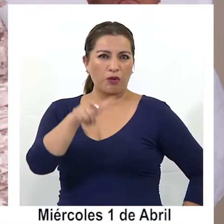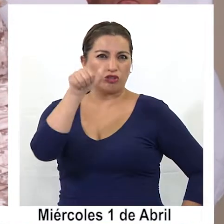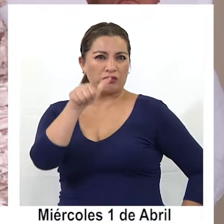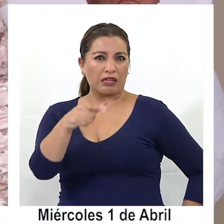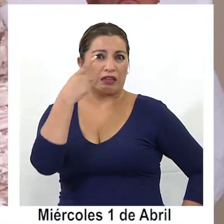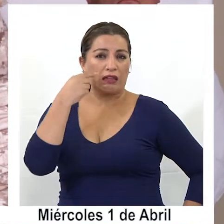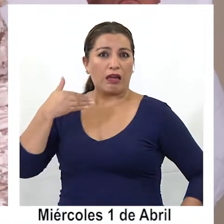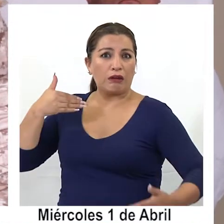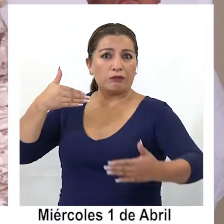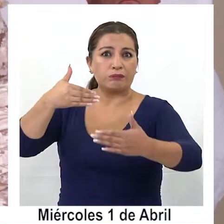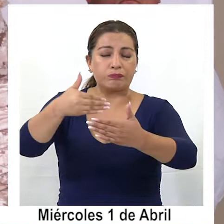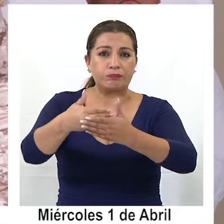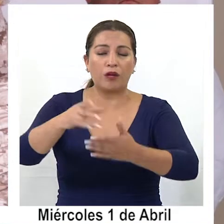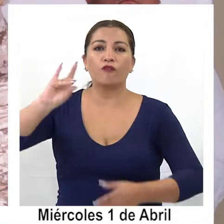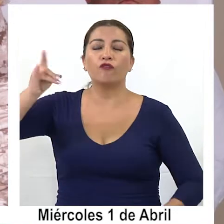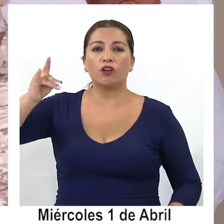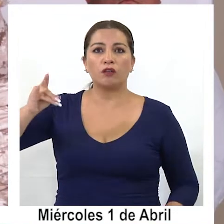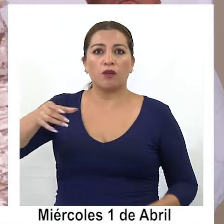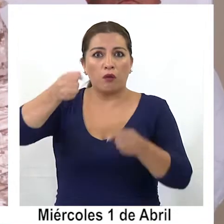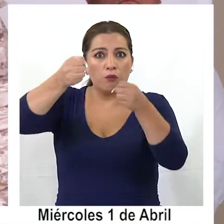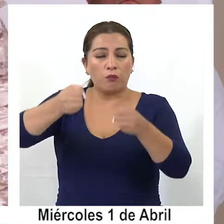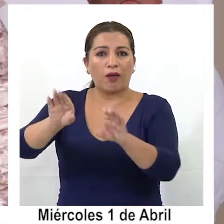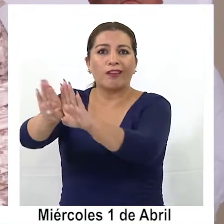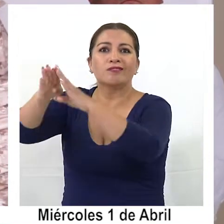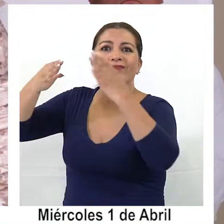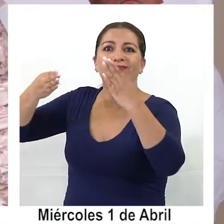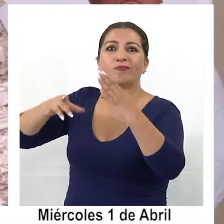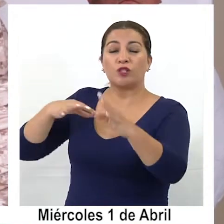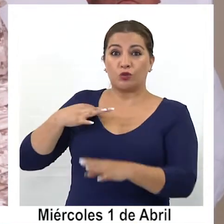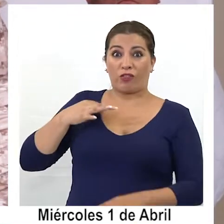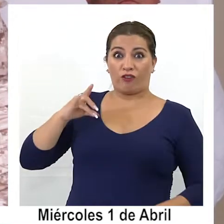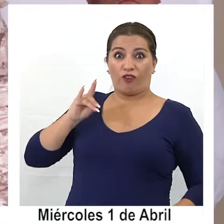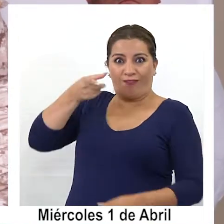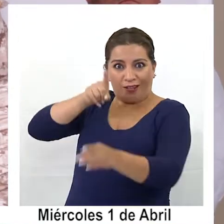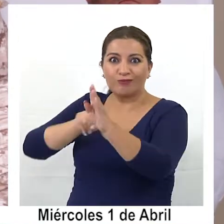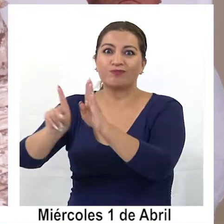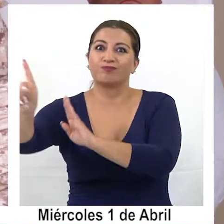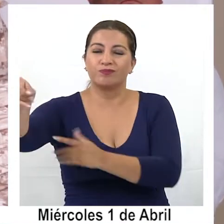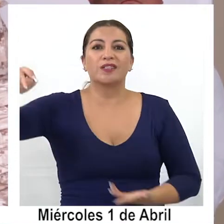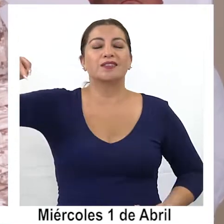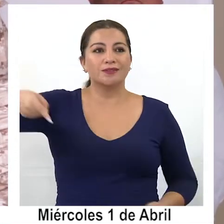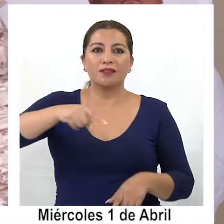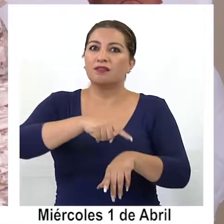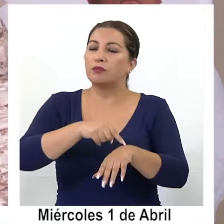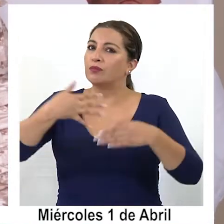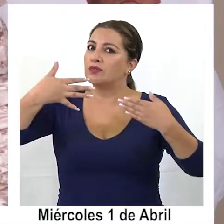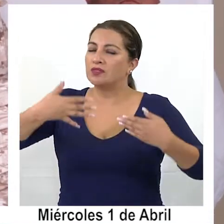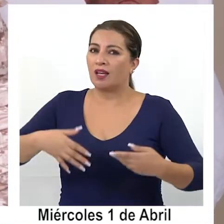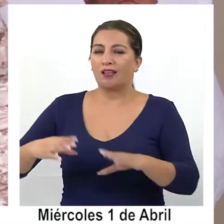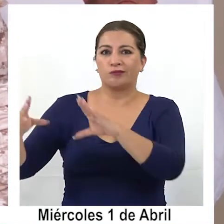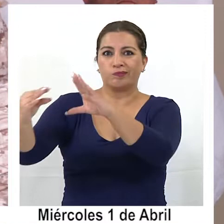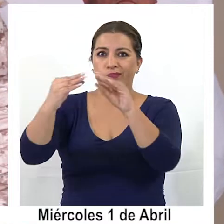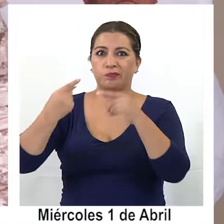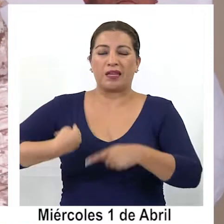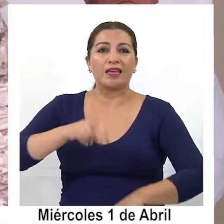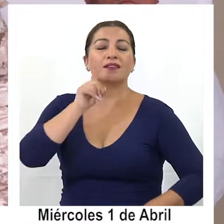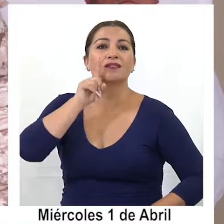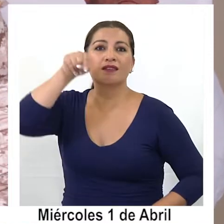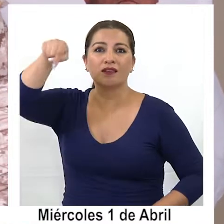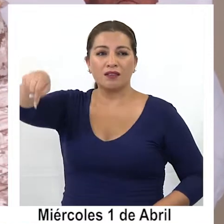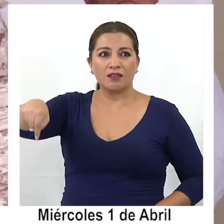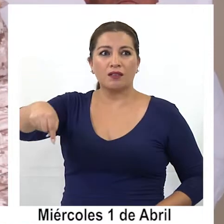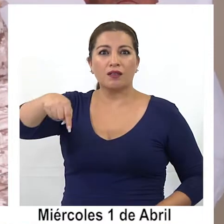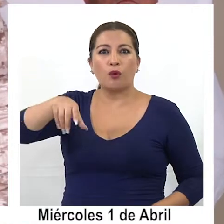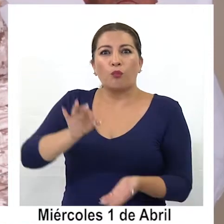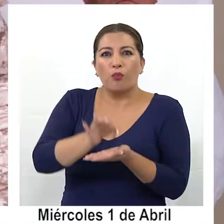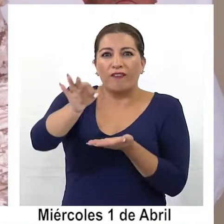días, Bolivia estaría en condiciones de recibir a estos ciudadanos bolivianos, ya que es el tiempo que está mediando para que ellos tengan en la localidad